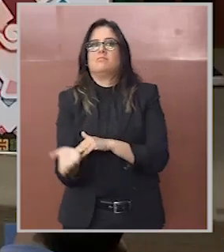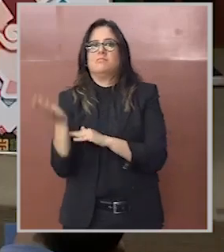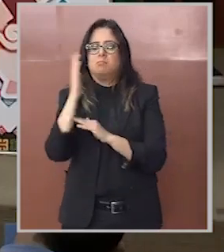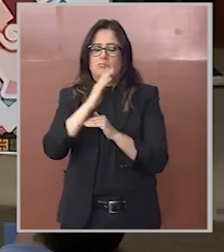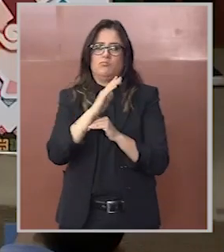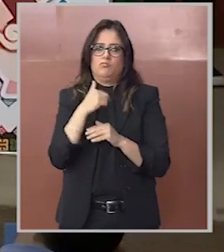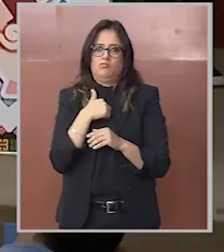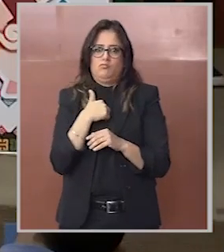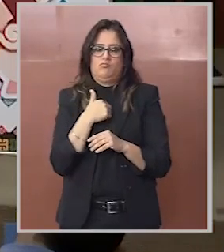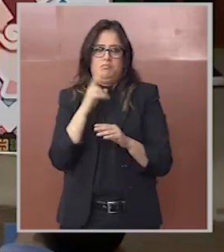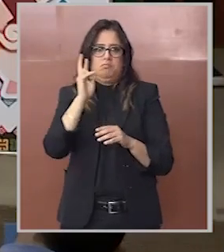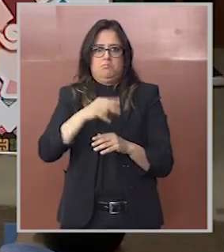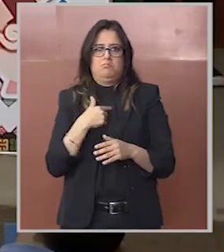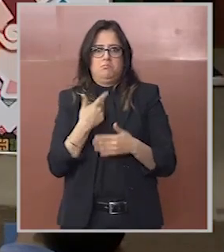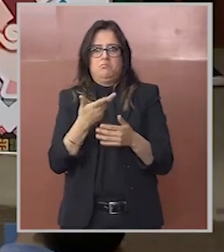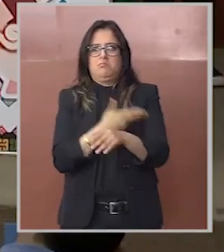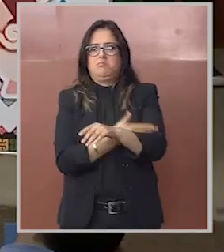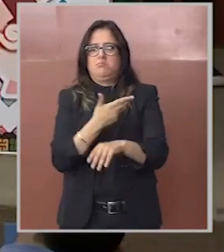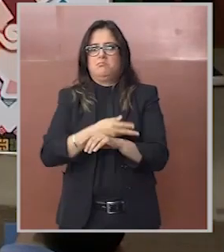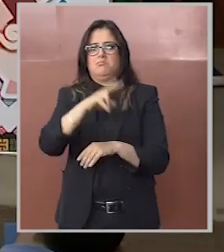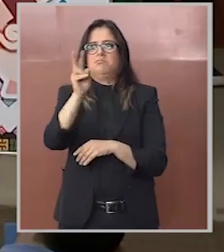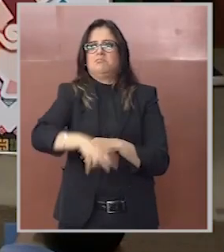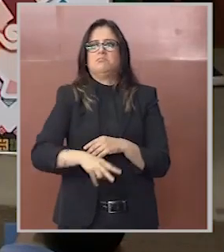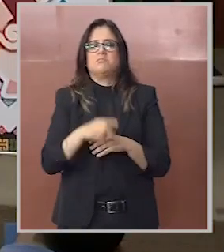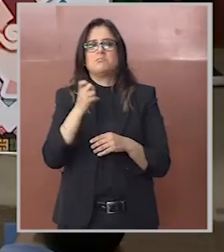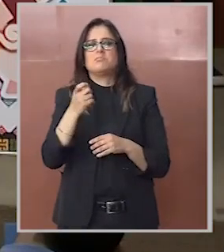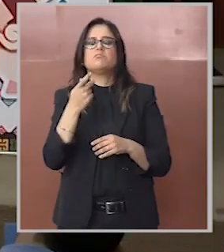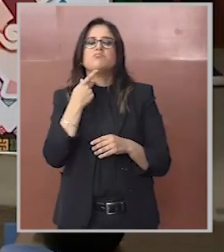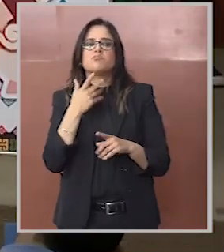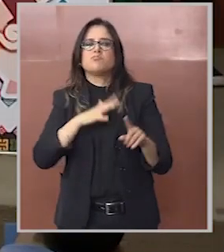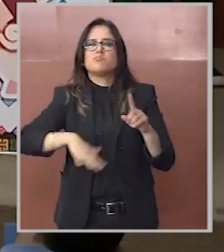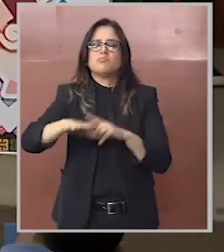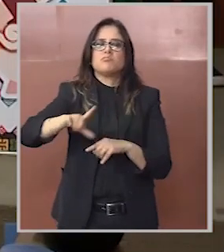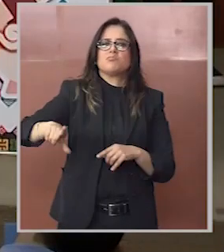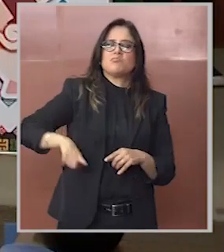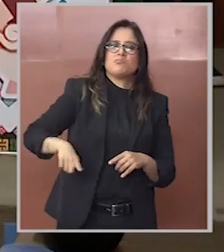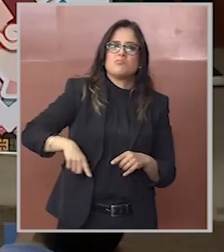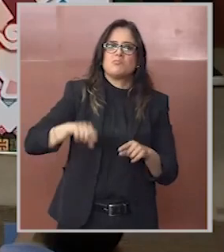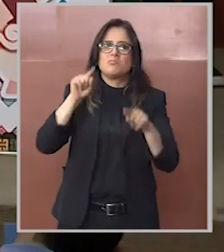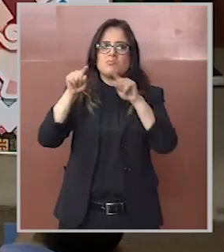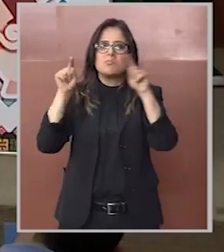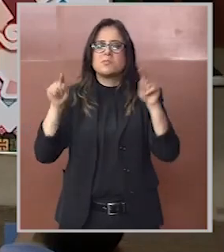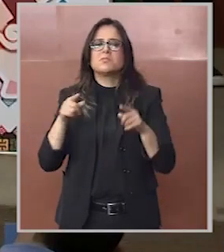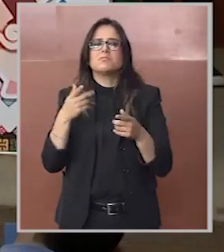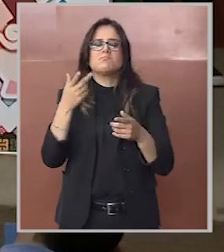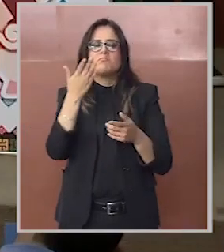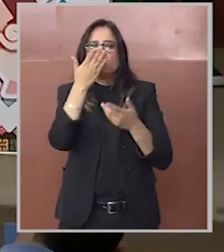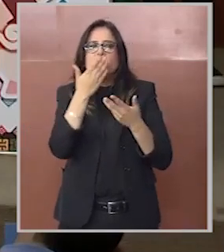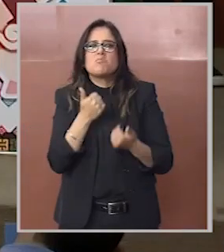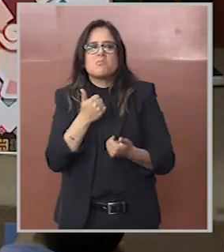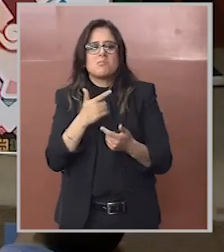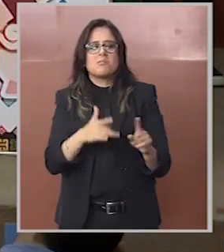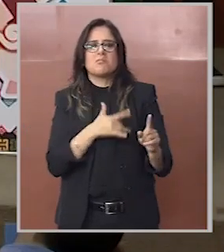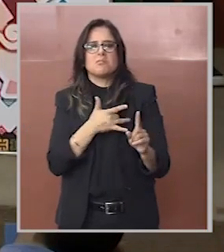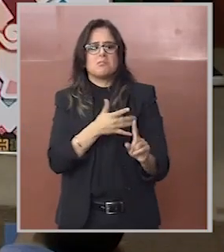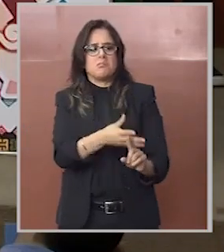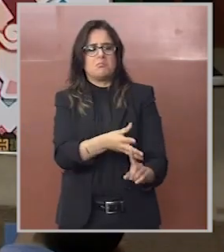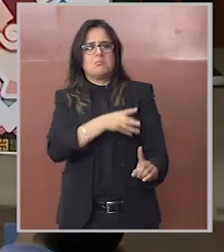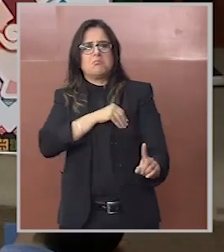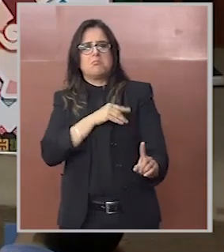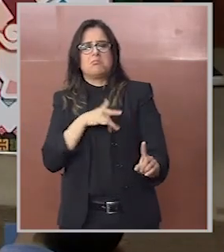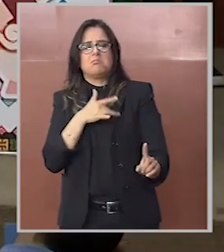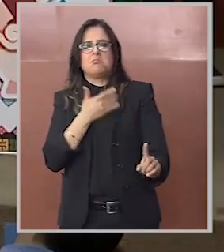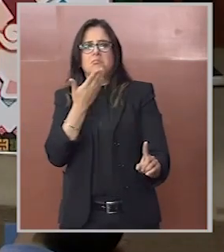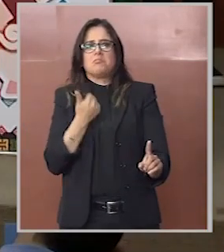normalmente no pasa Y entonces por eso la política pública ni siquiera este pues no no no aterriza no porque pues otros lo hacen y otros toman las